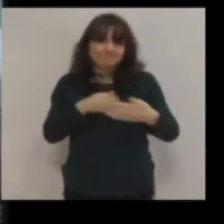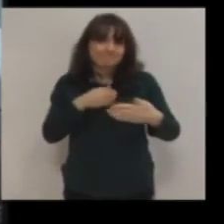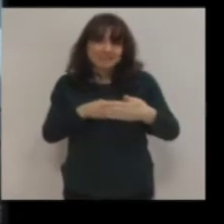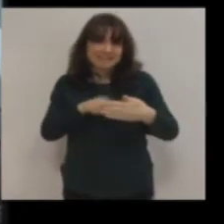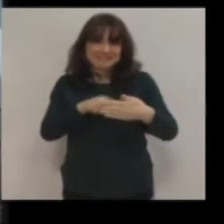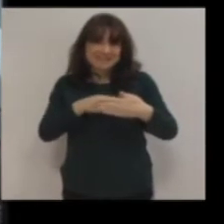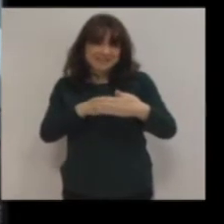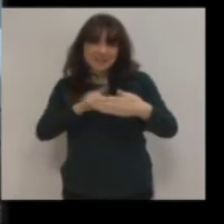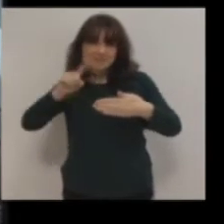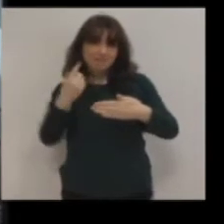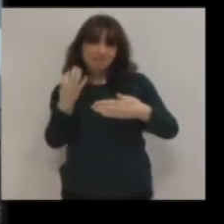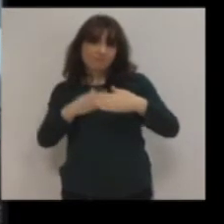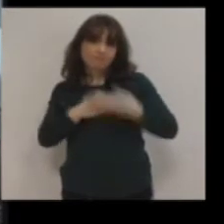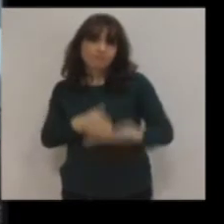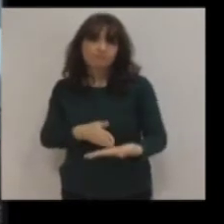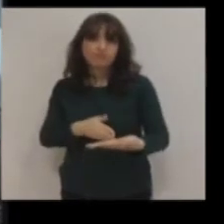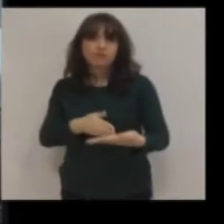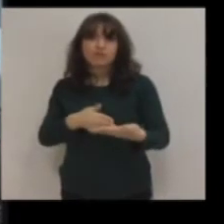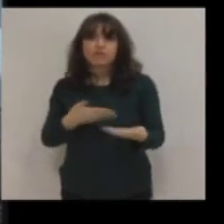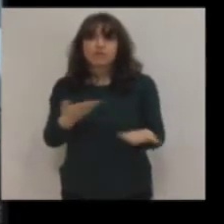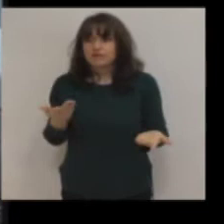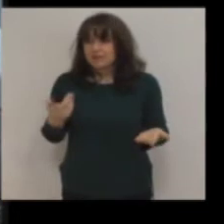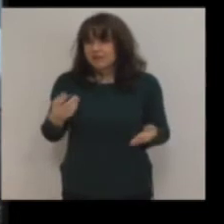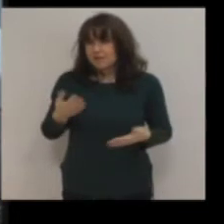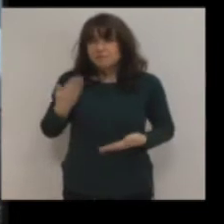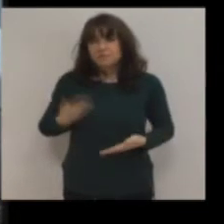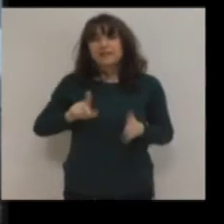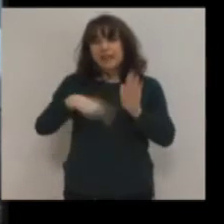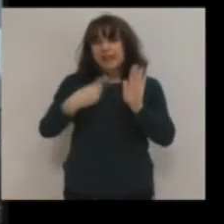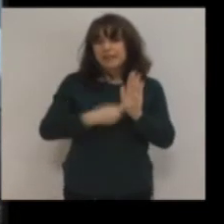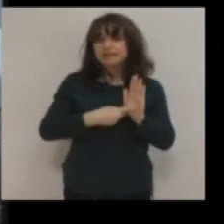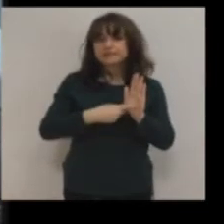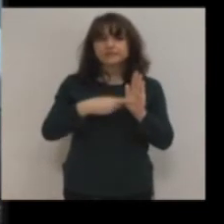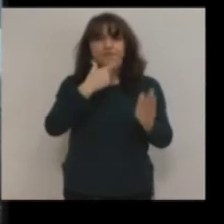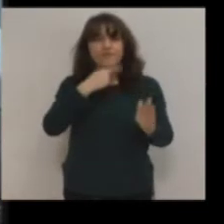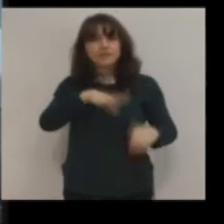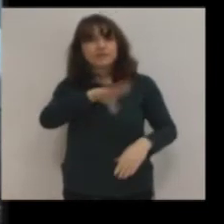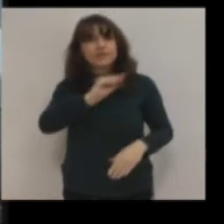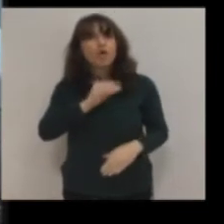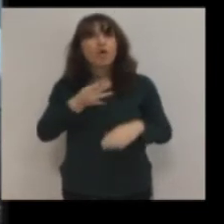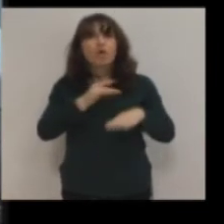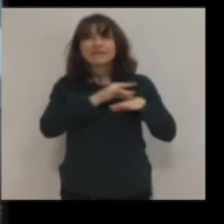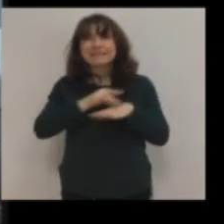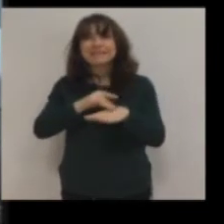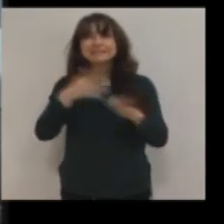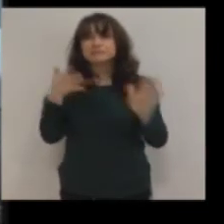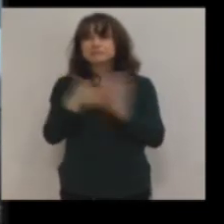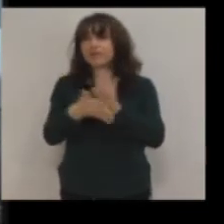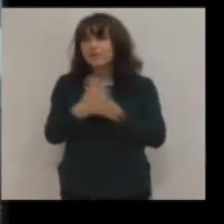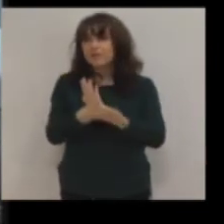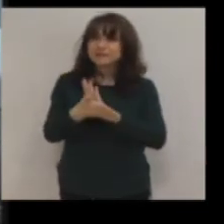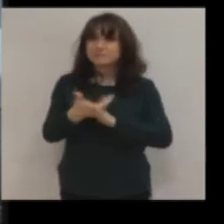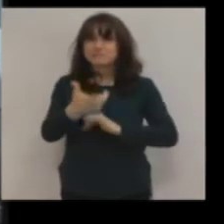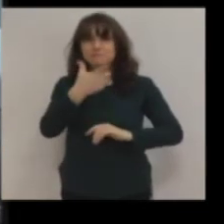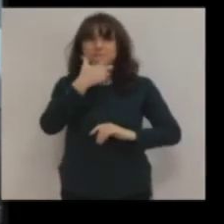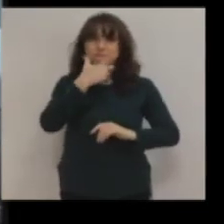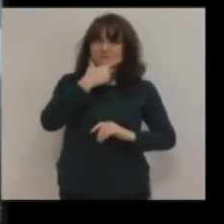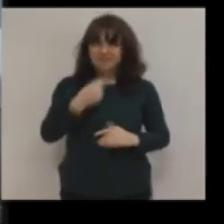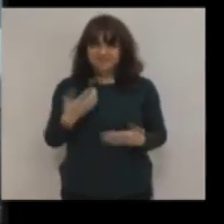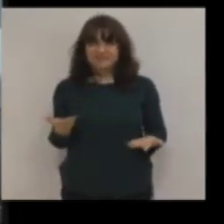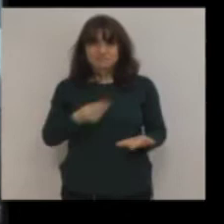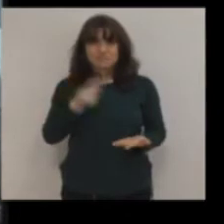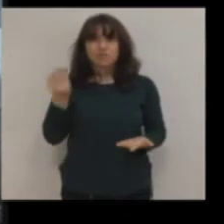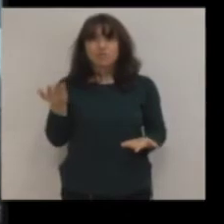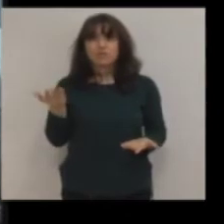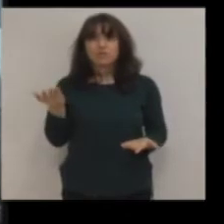que hay que resolver, el que las leyes se puedan entender, que haya guías o haya explicaciones más para humanos de